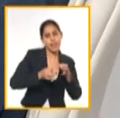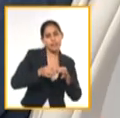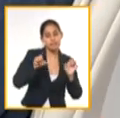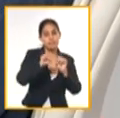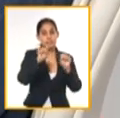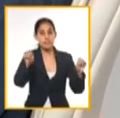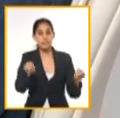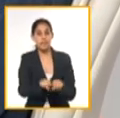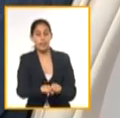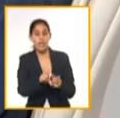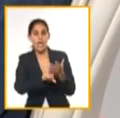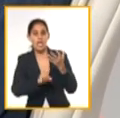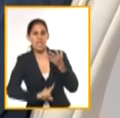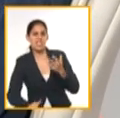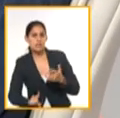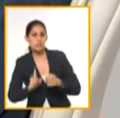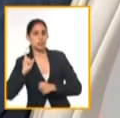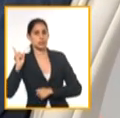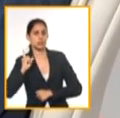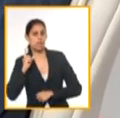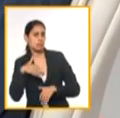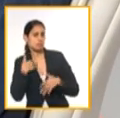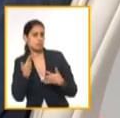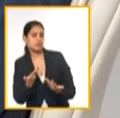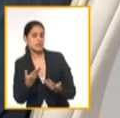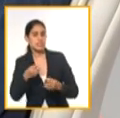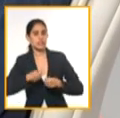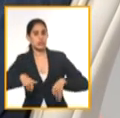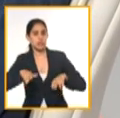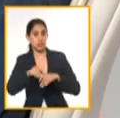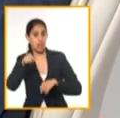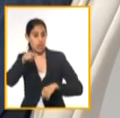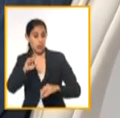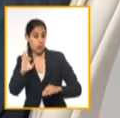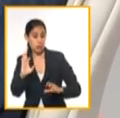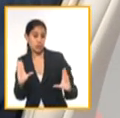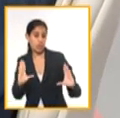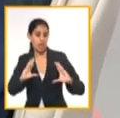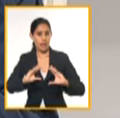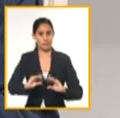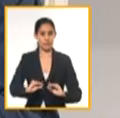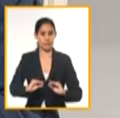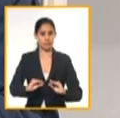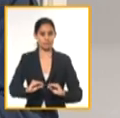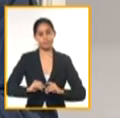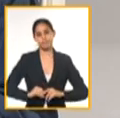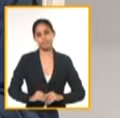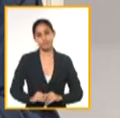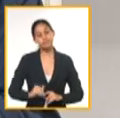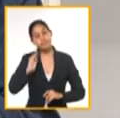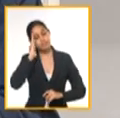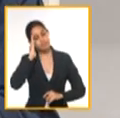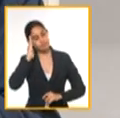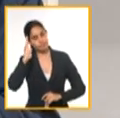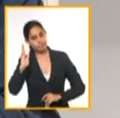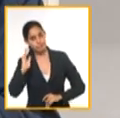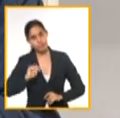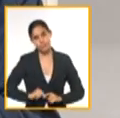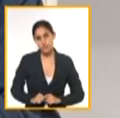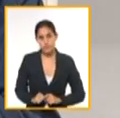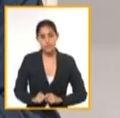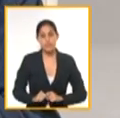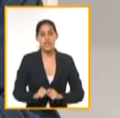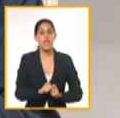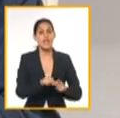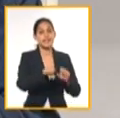Eléctrico Nacional? ¿Cuál es la situación a esta hora, casi a las 8 de la noche? Bueno, actualmente, para comenzar con Mariel, las unidades 5 y 8